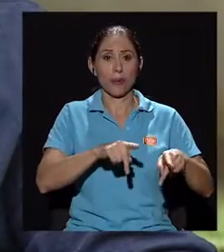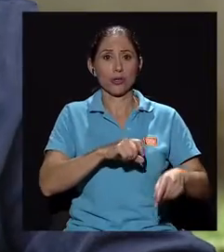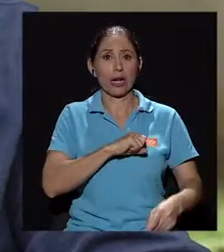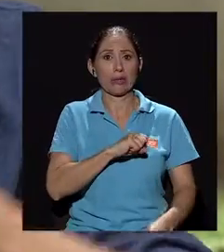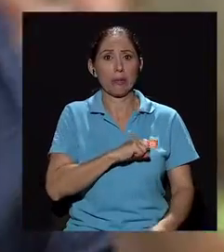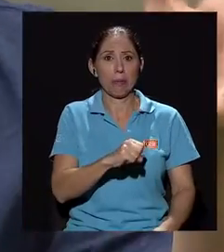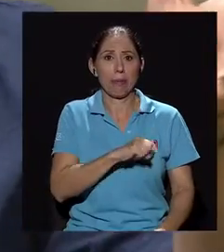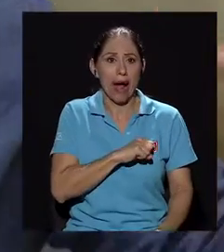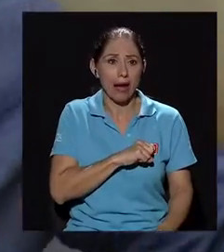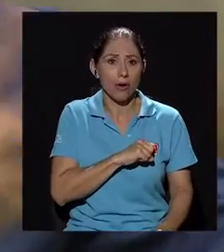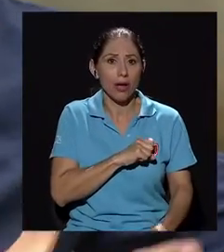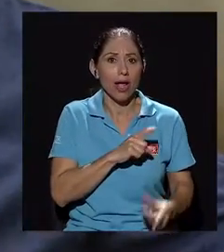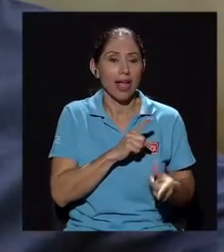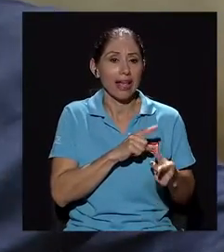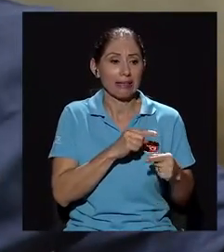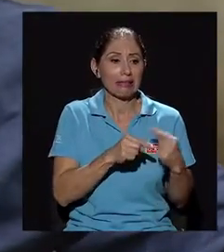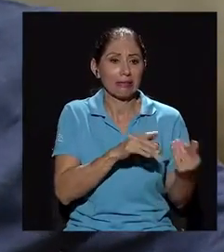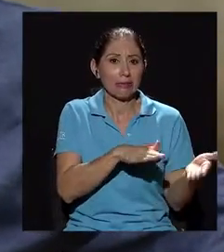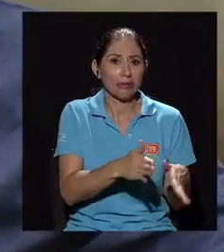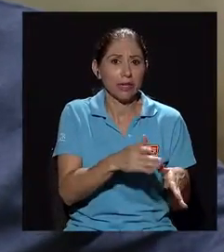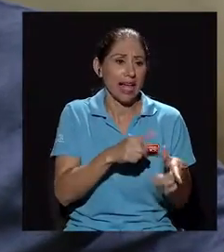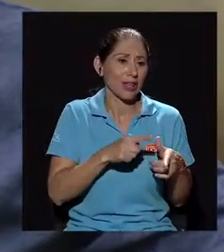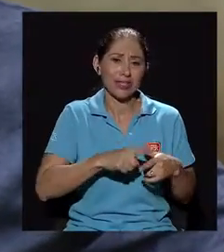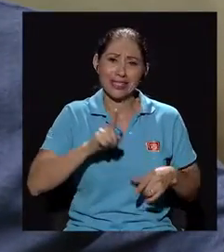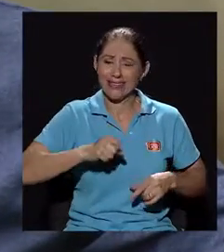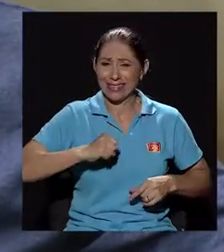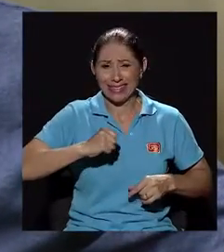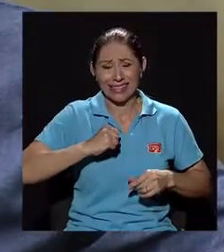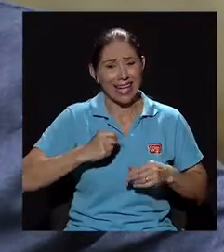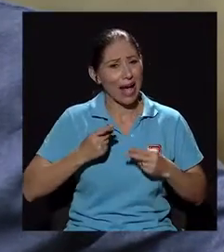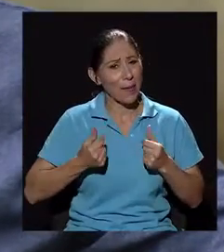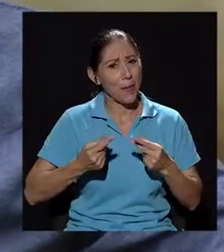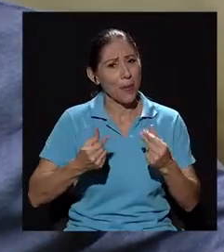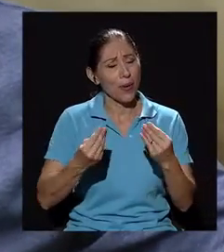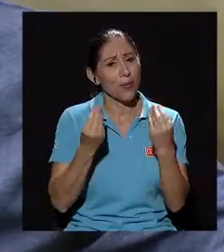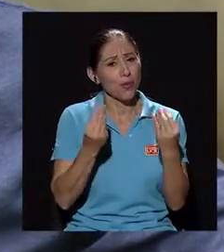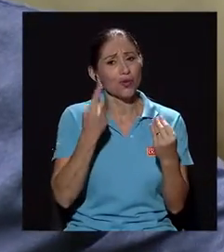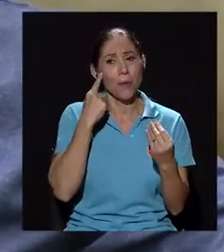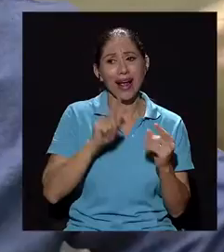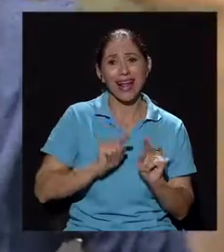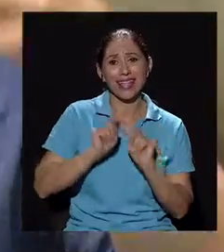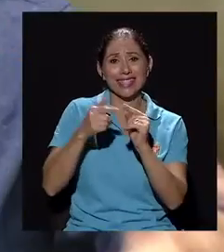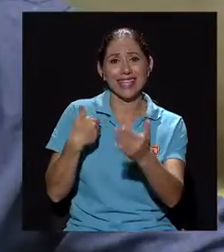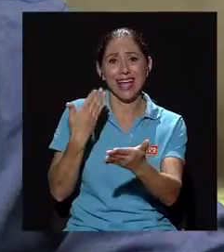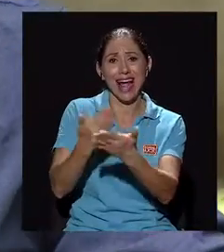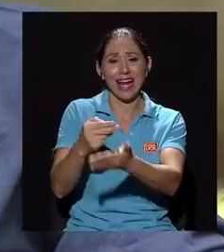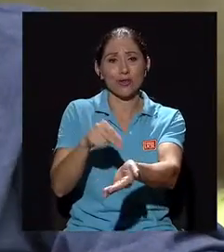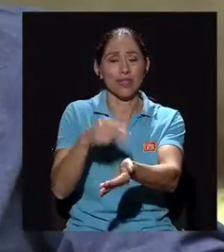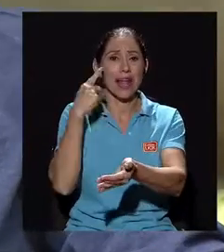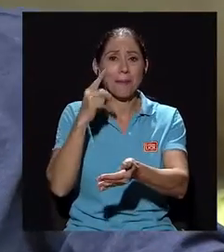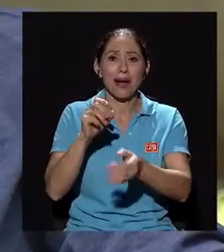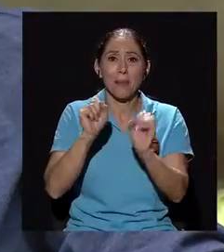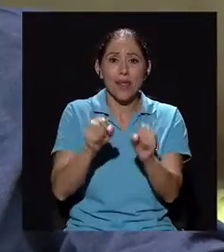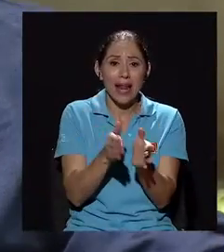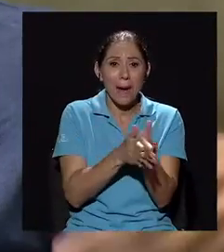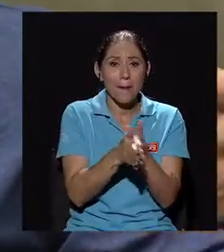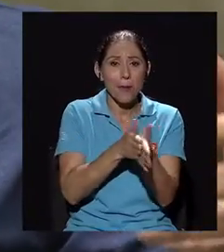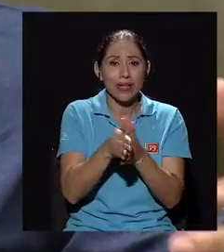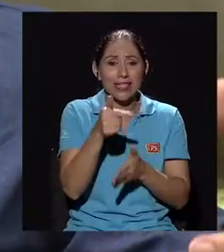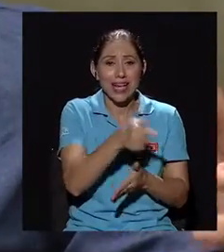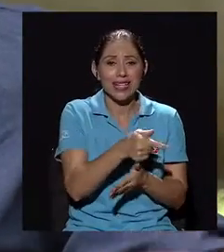haya que correr demasiado para poder llegar a un hospital para poder aprovechar esos órganos. Y además, o sea, habría que correr a hacerle las